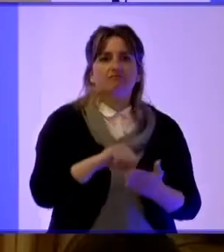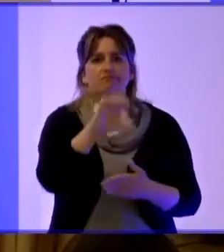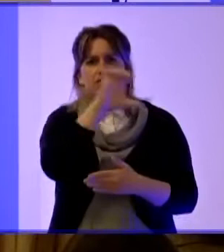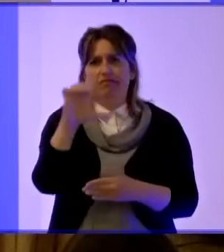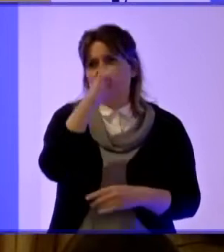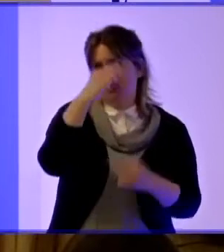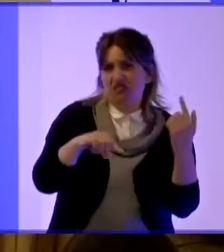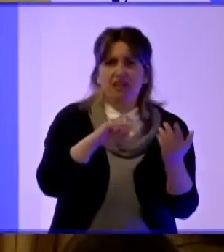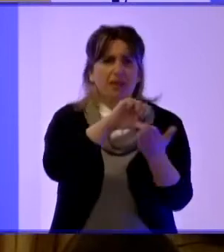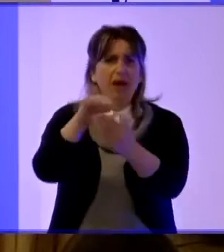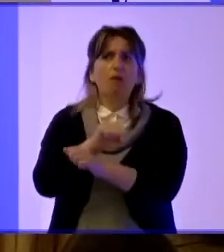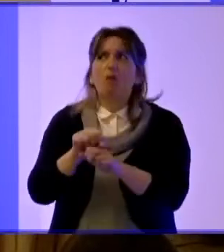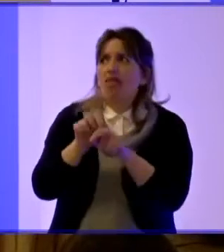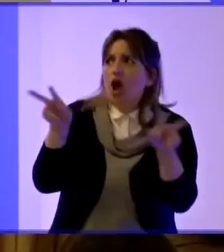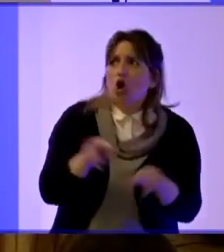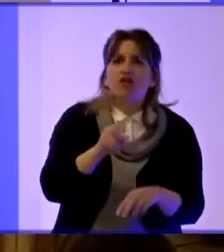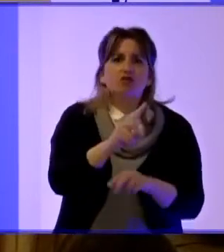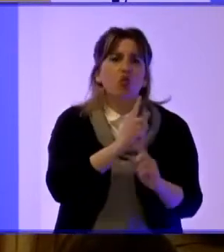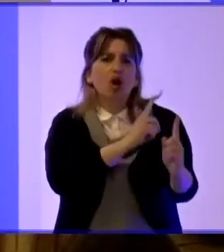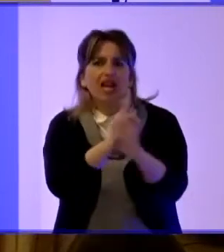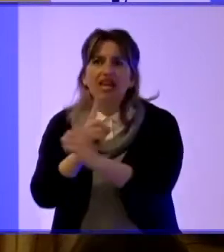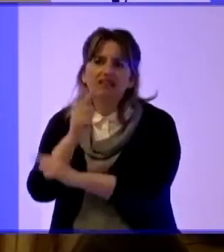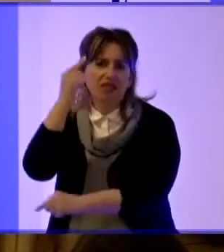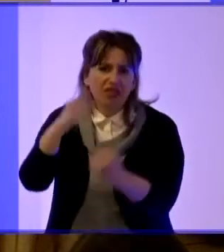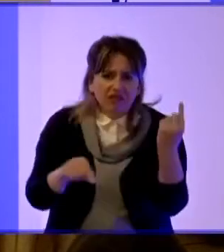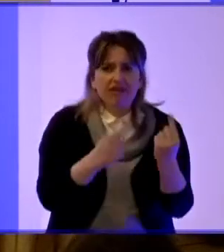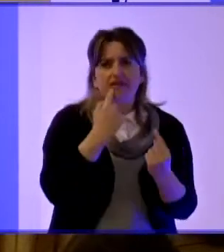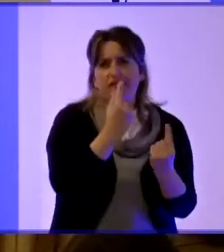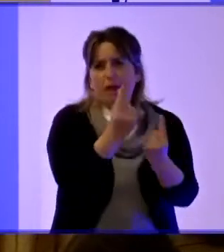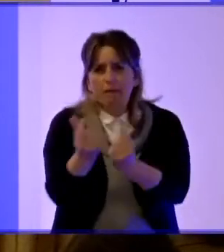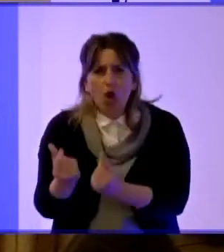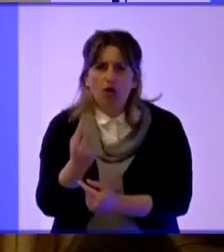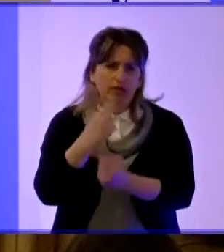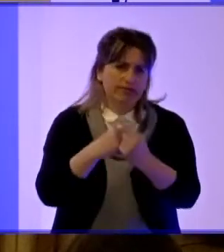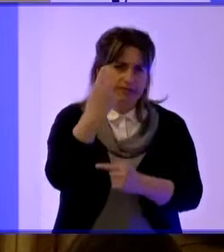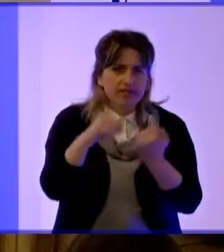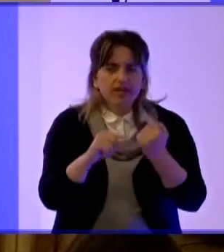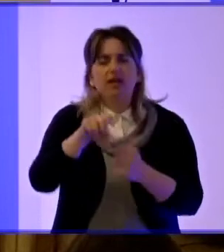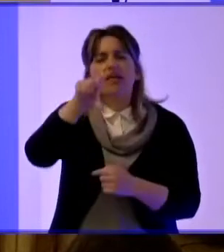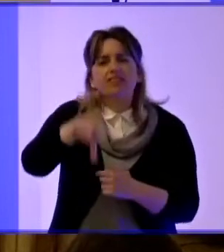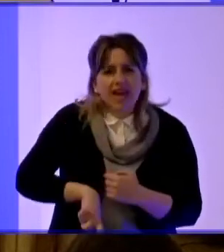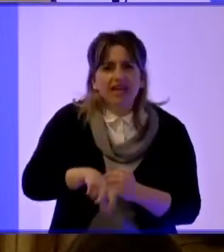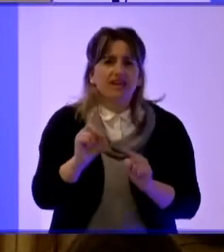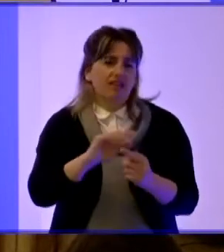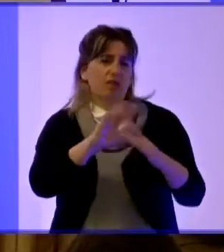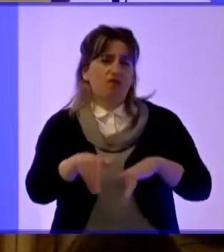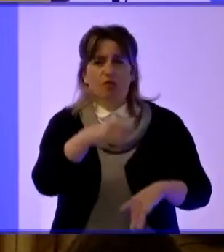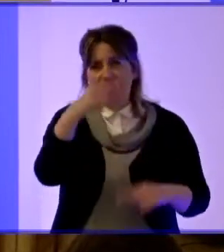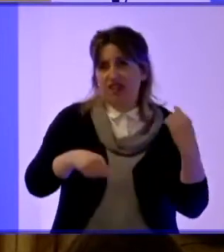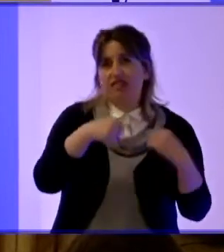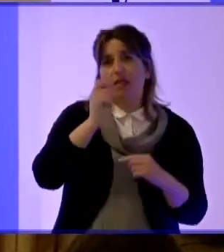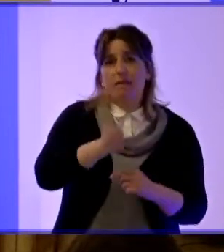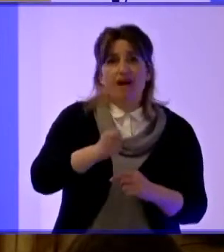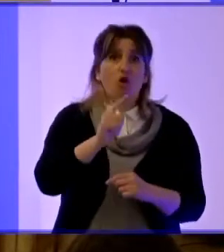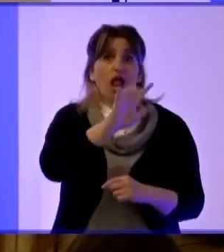multinacionales, puedan cobrar a sus clientes en diferentes monedas, integrando diferentes tarjetas de crédito y formas de pago locales.